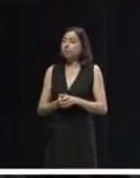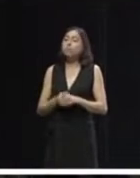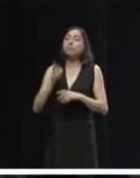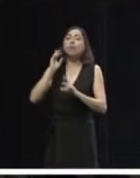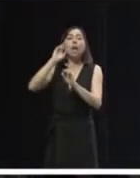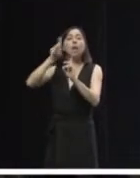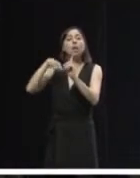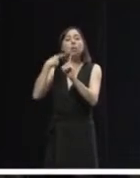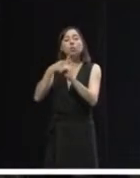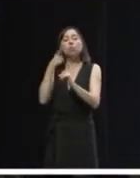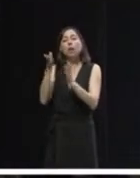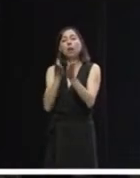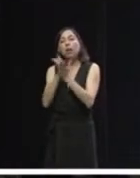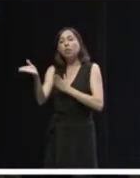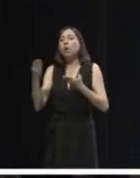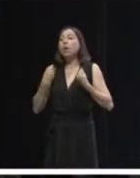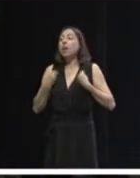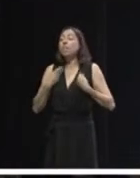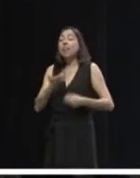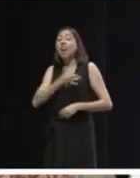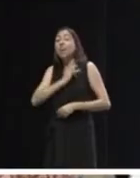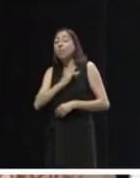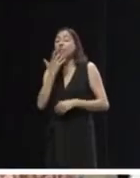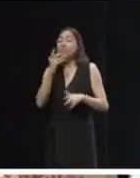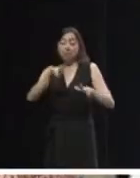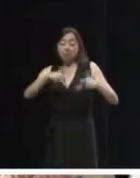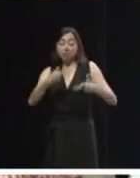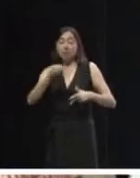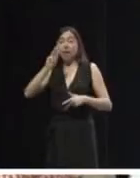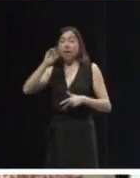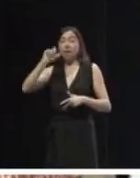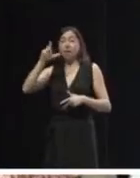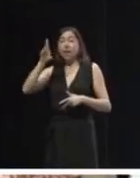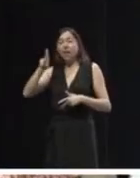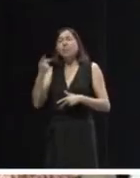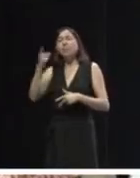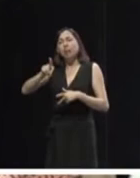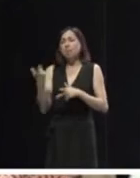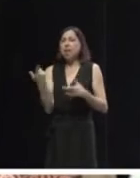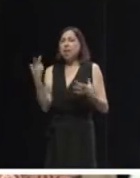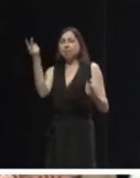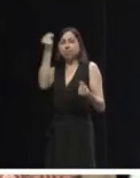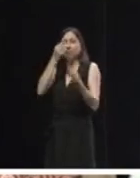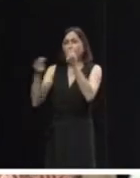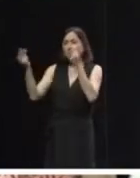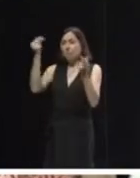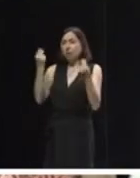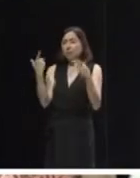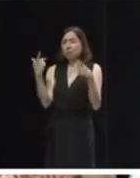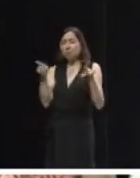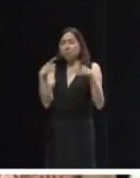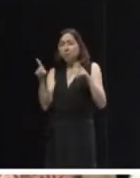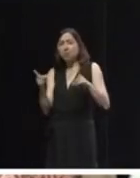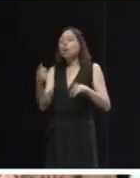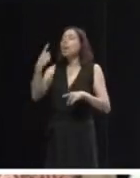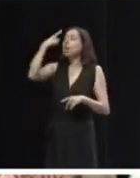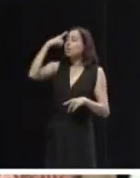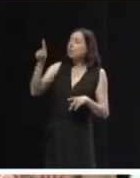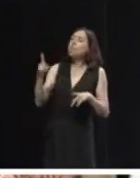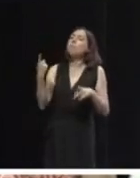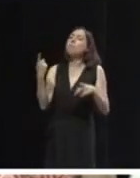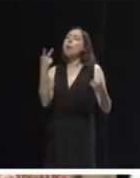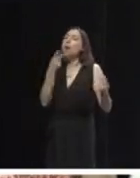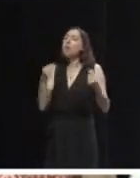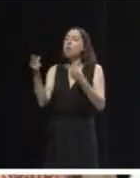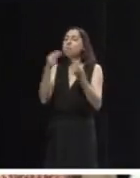Sumar en la opción de la vida, del amor y, si me permite Pilar, yo creo que también del compás, ¿no? Es también del compás. Sabemos de compás y sabemos